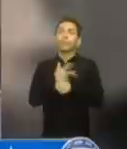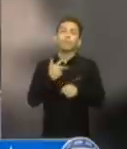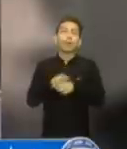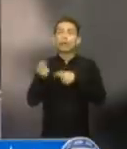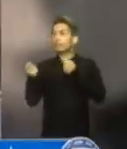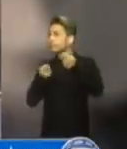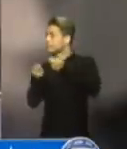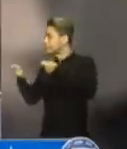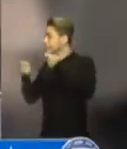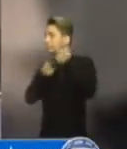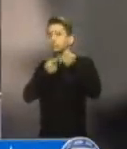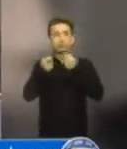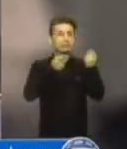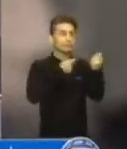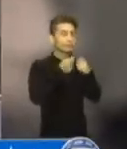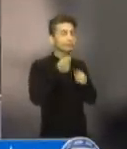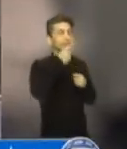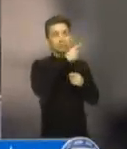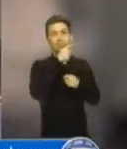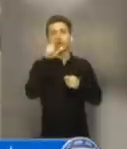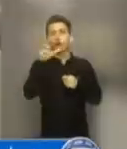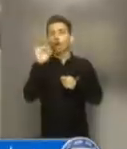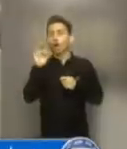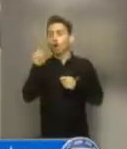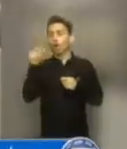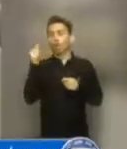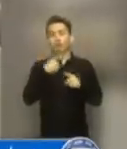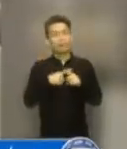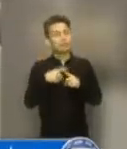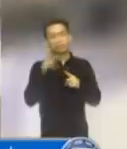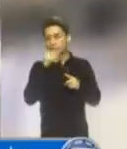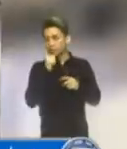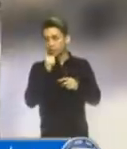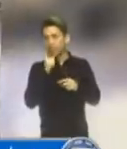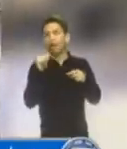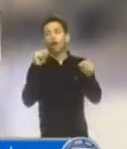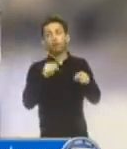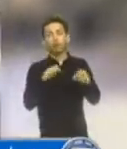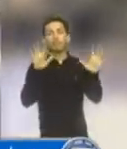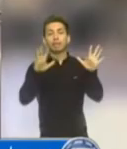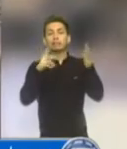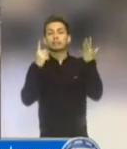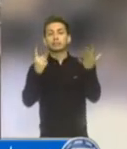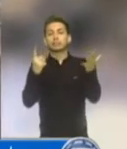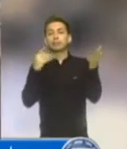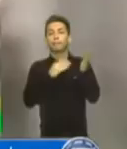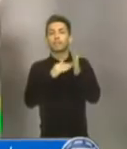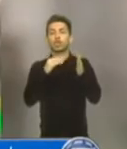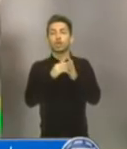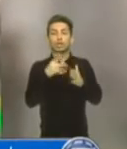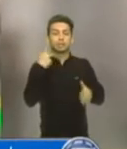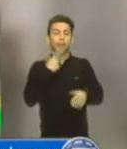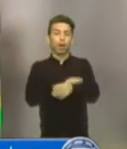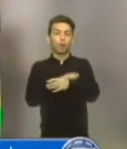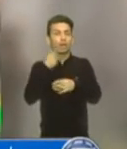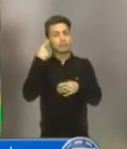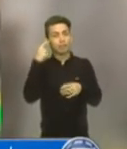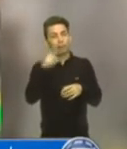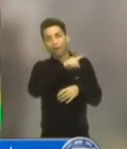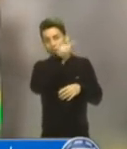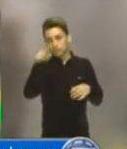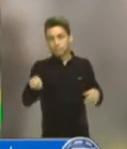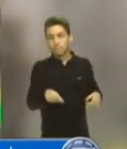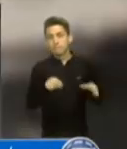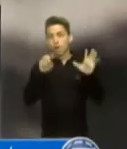tuvo con el sistema COVAX, por lo que se adquirieron más de 16 millones de vacunas rusas para vacunar a unos 8 millones